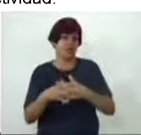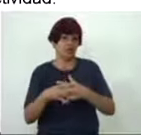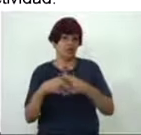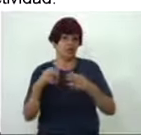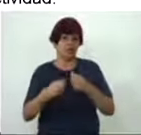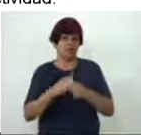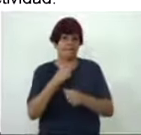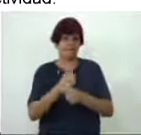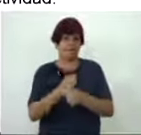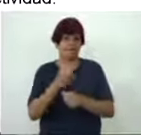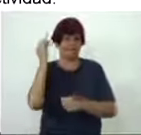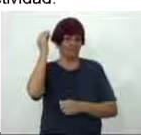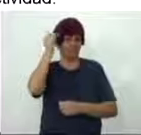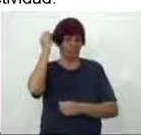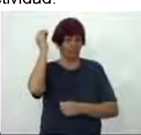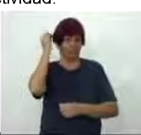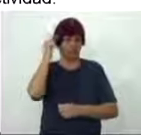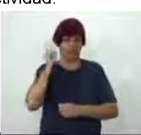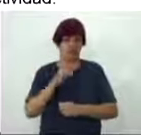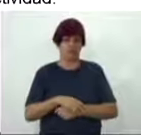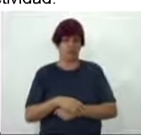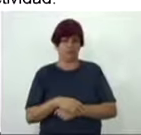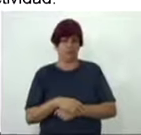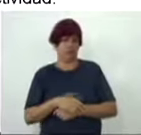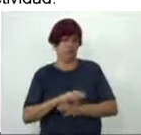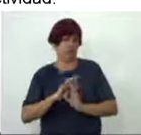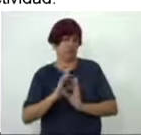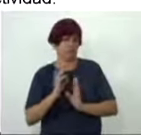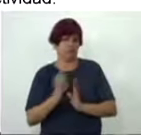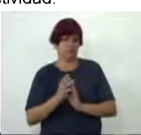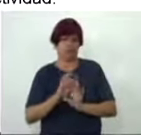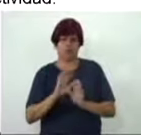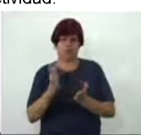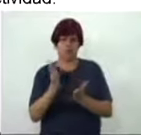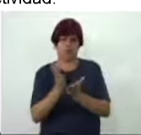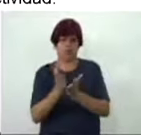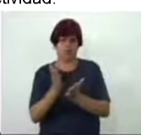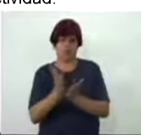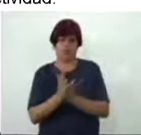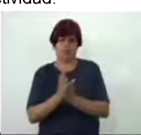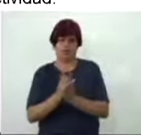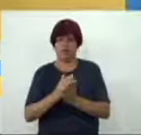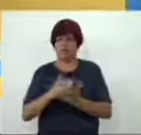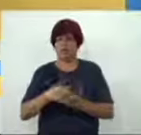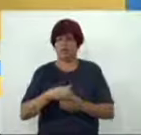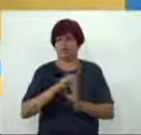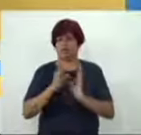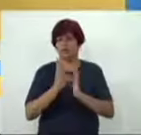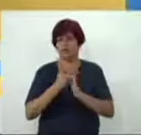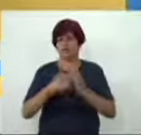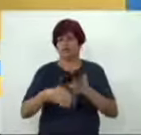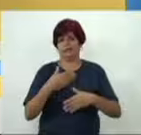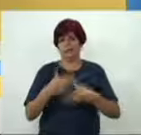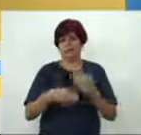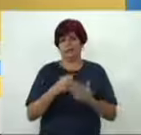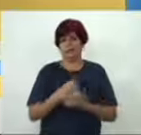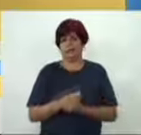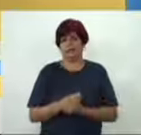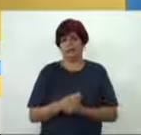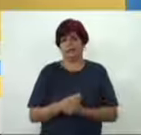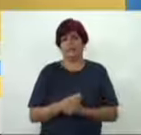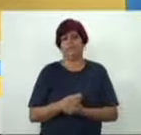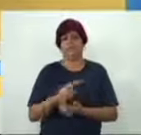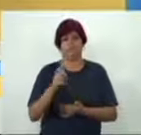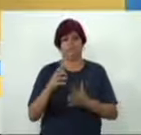los conocimientos que tiene, los patrones sensoriales y su nivel de atención durante toda la actividad. Esos son elementos que nos pueden dar a